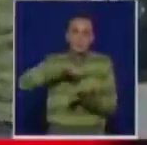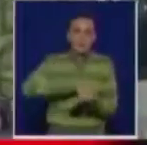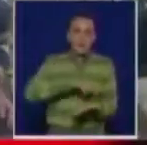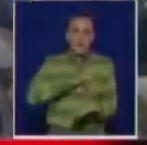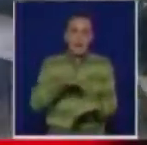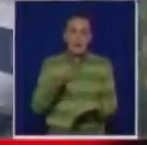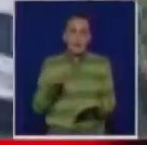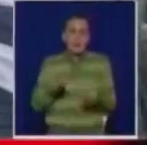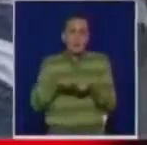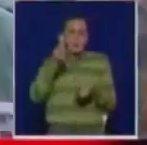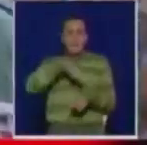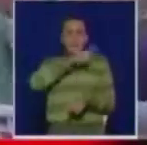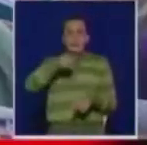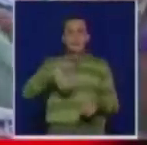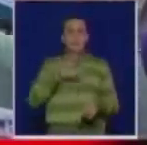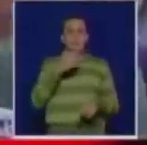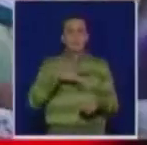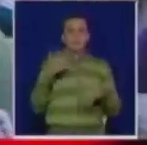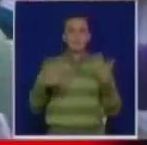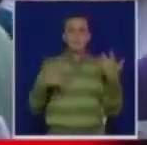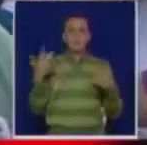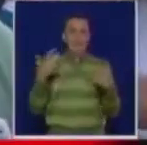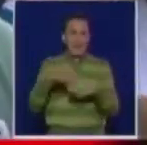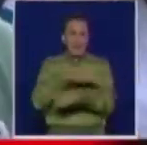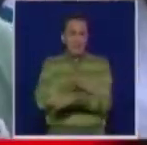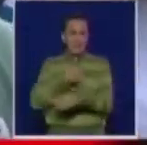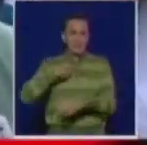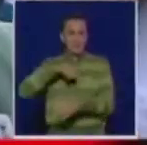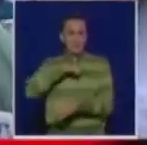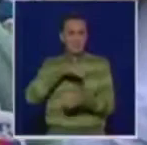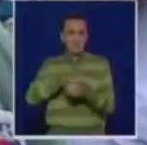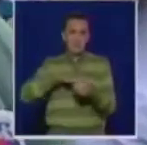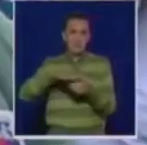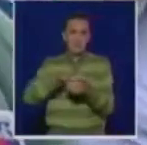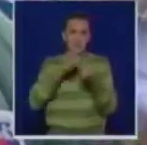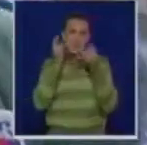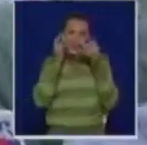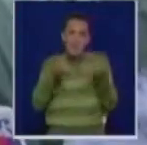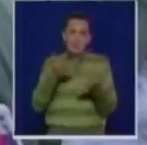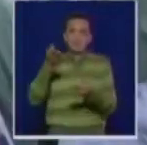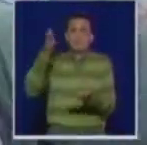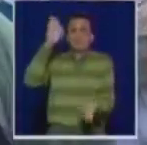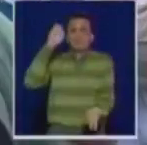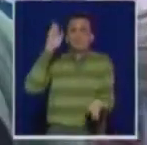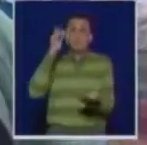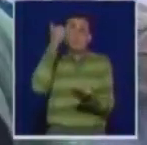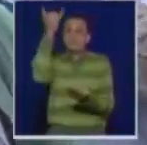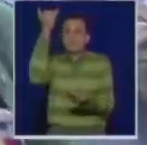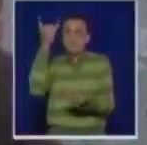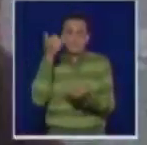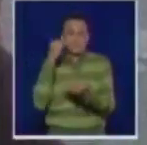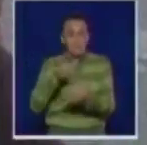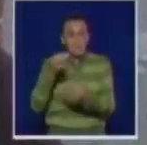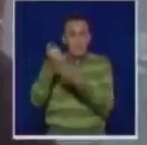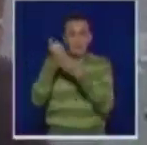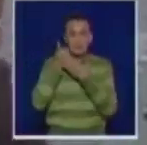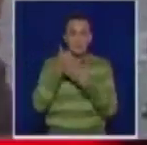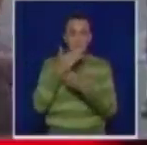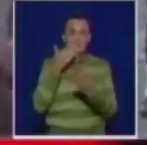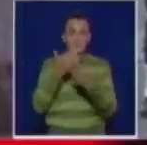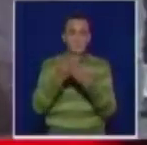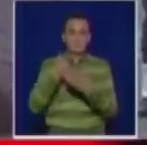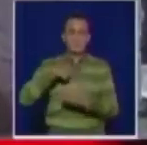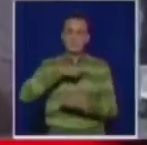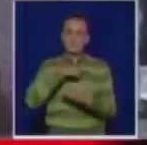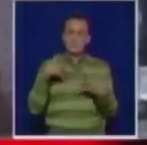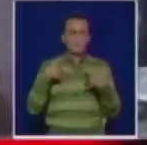a su casa. Fue una odisea tenaz que vivimos nosotros allá, pero gloria a Dios y al de arriba estamos aquí. Sufrimos